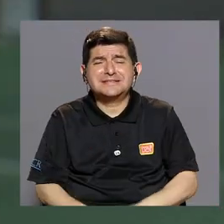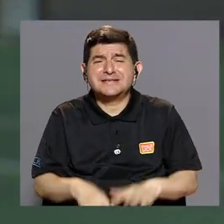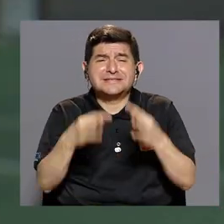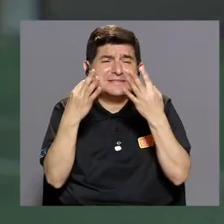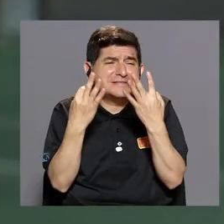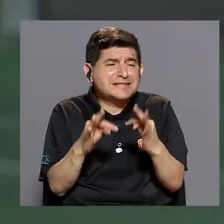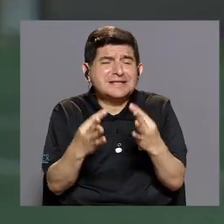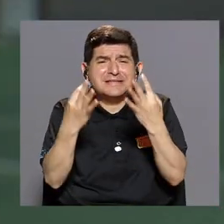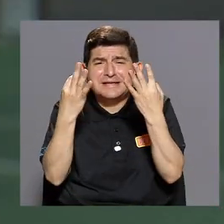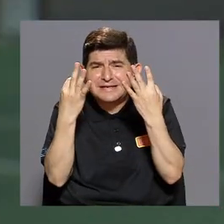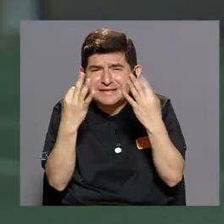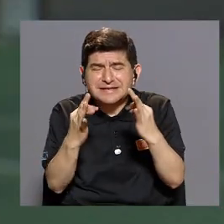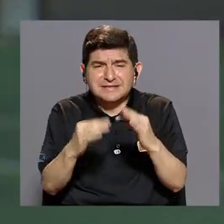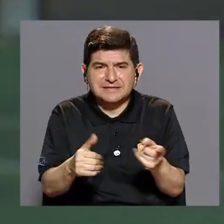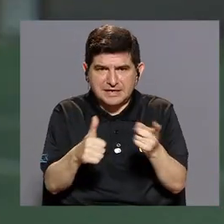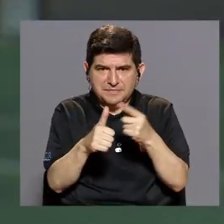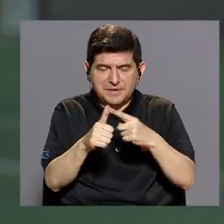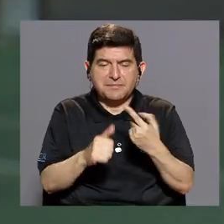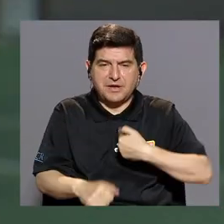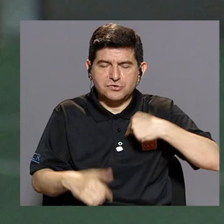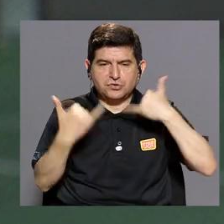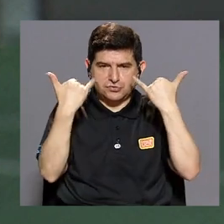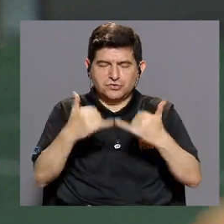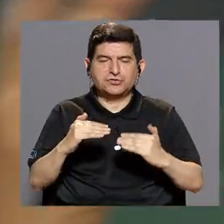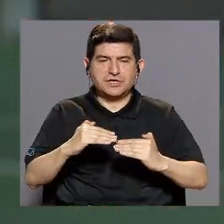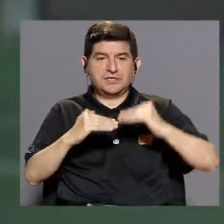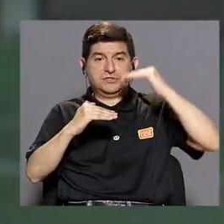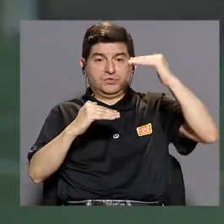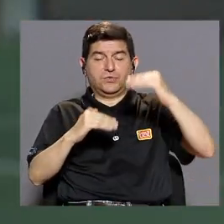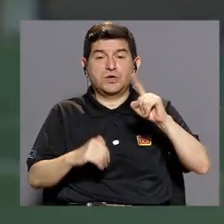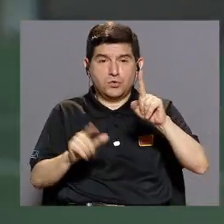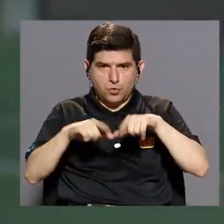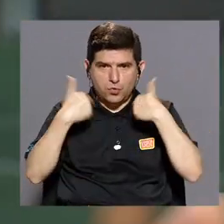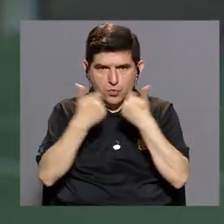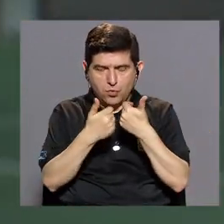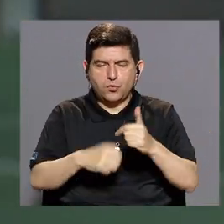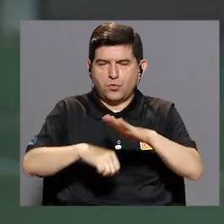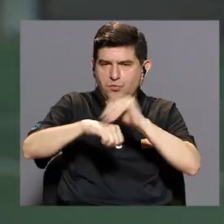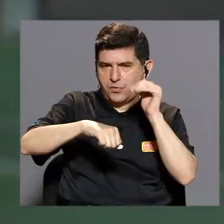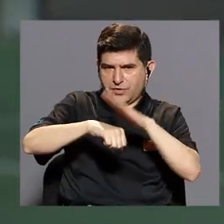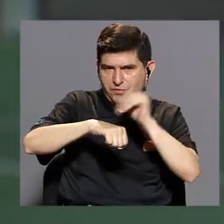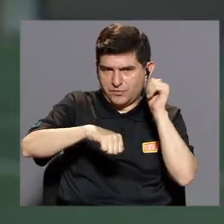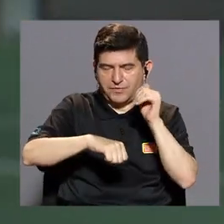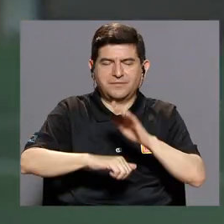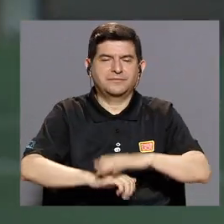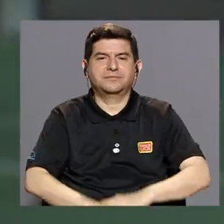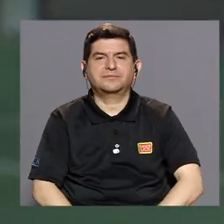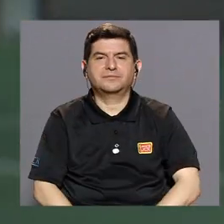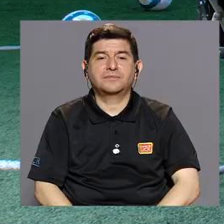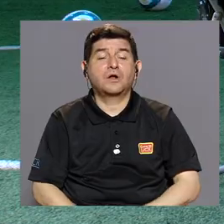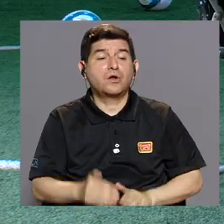el haber, primero habíamos ascendido con un grupo que nos habían llamado, ¿verdad? y luego